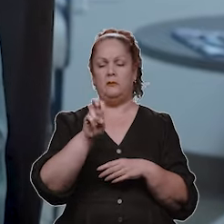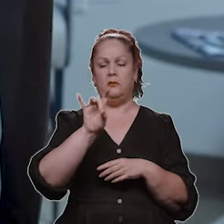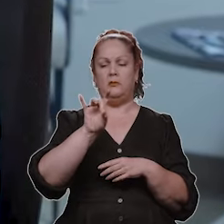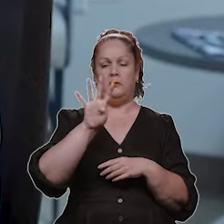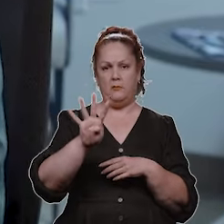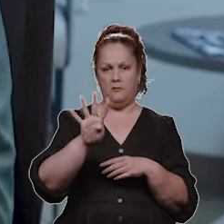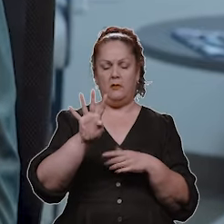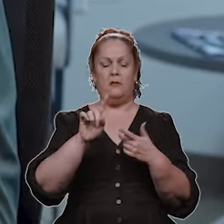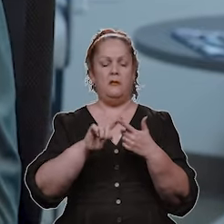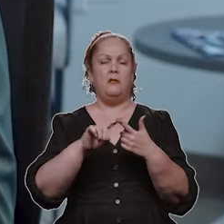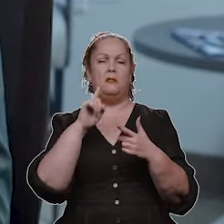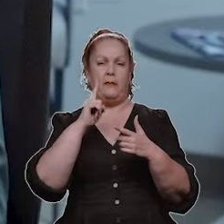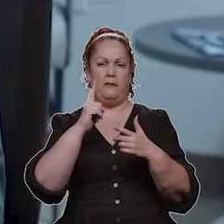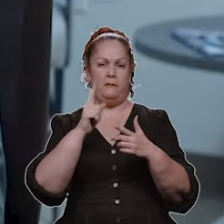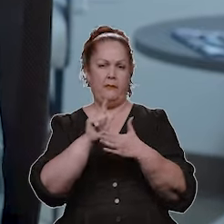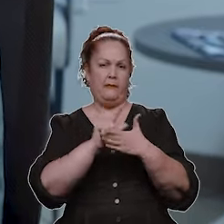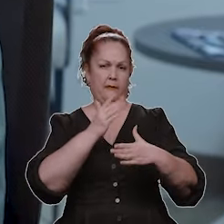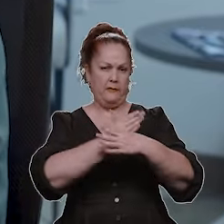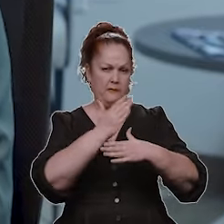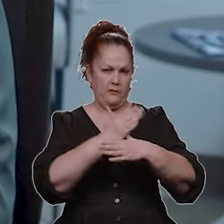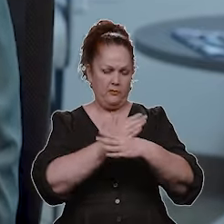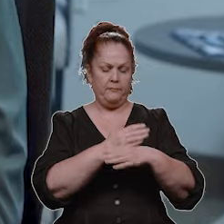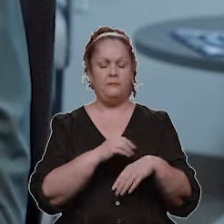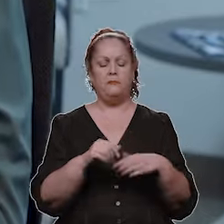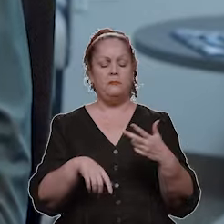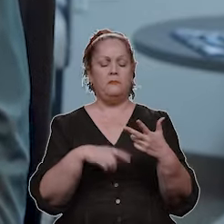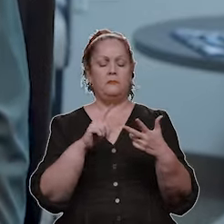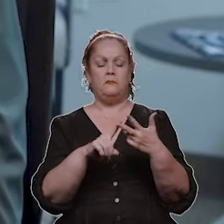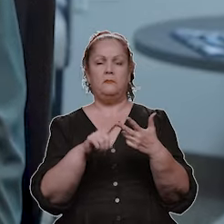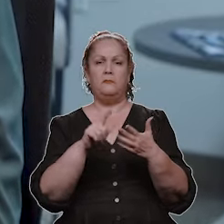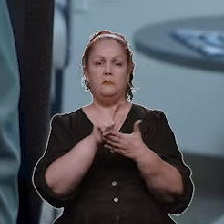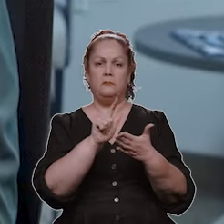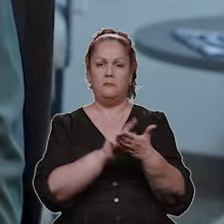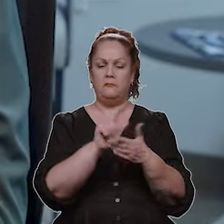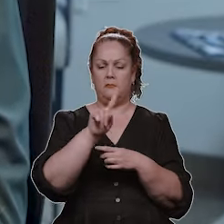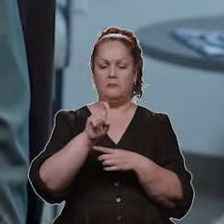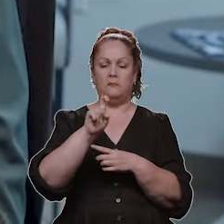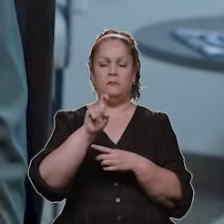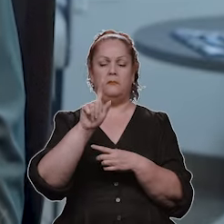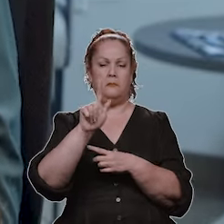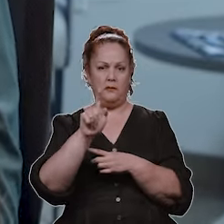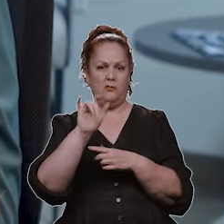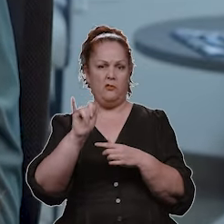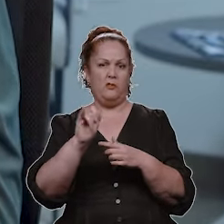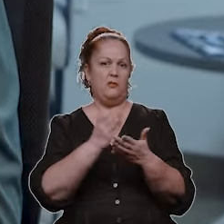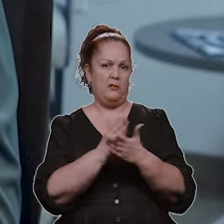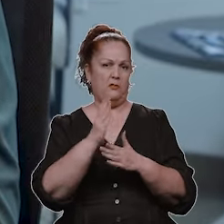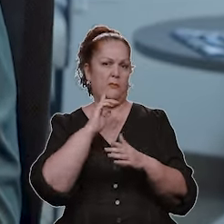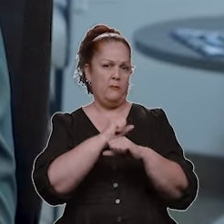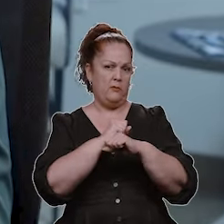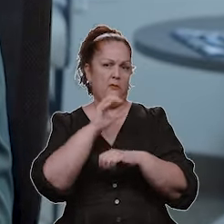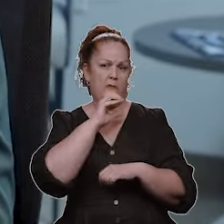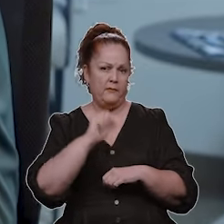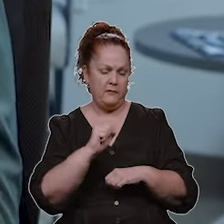284 que sería la ley contra el acho en Puerto Rico atendemos casos al Amparo de la ley 121 que es la carta de derechos de